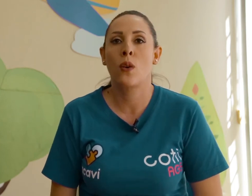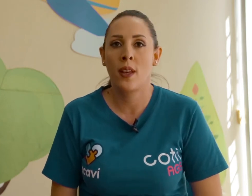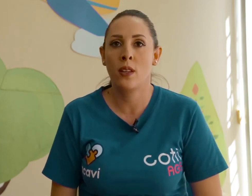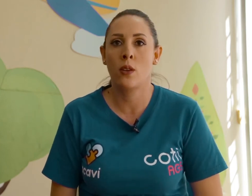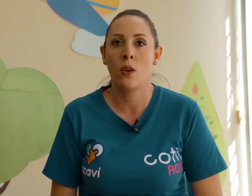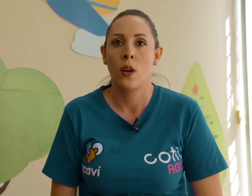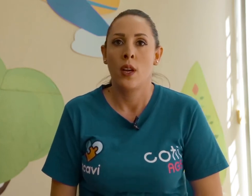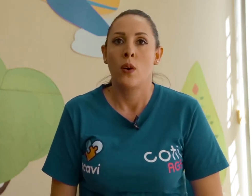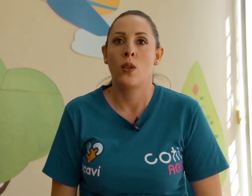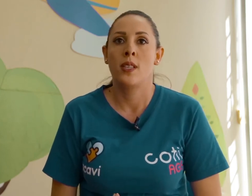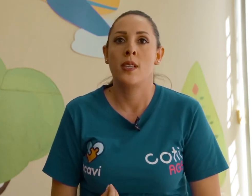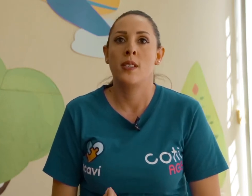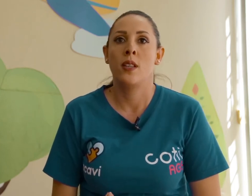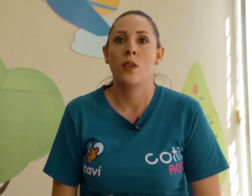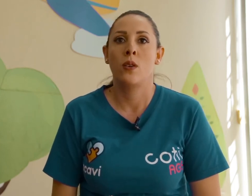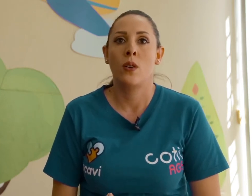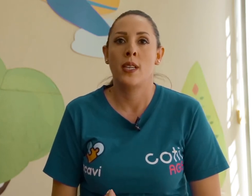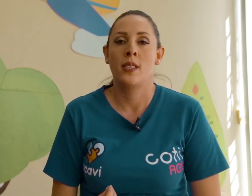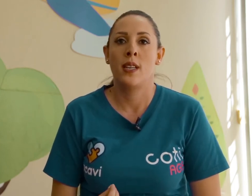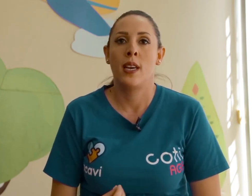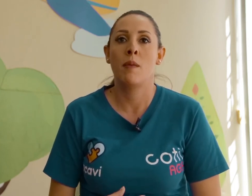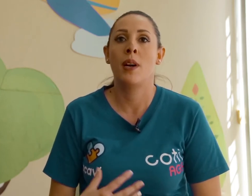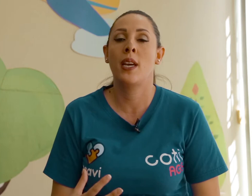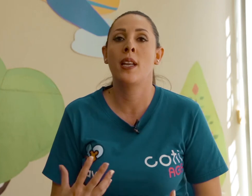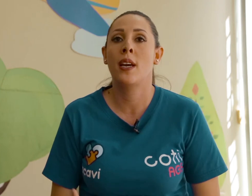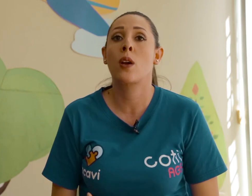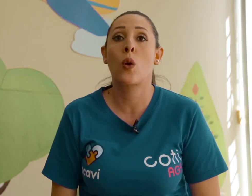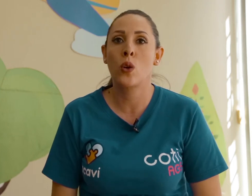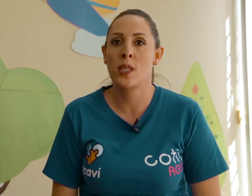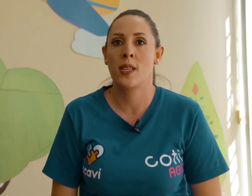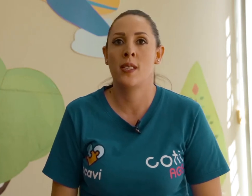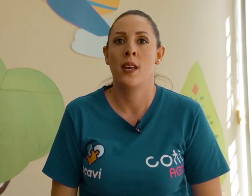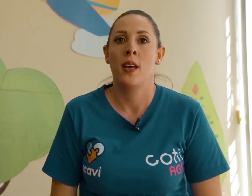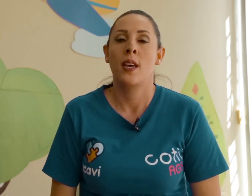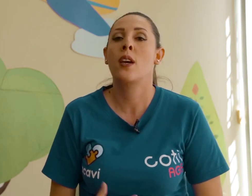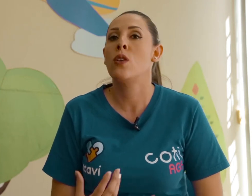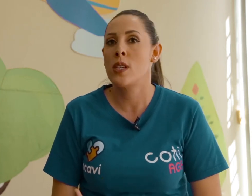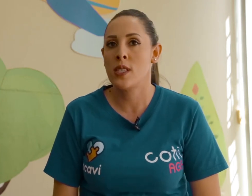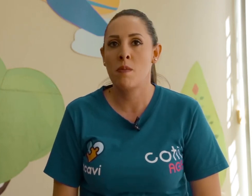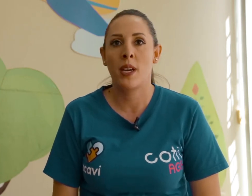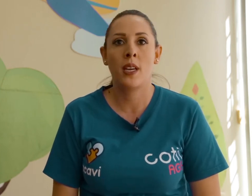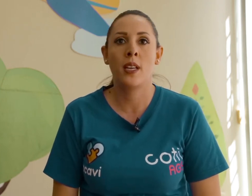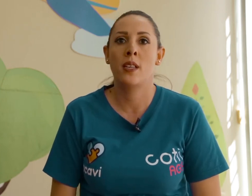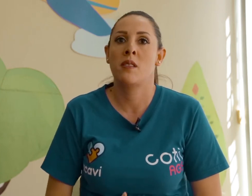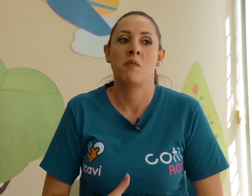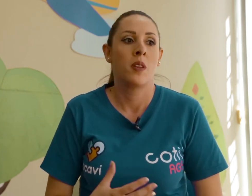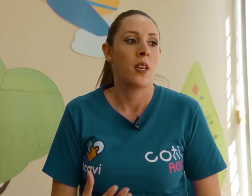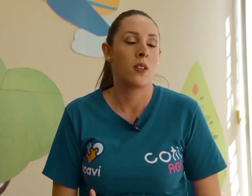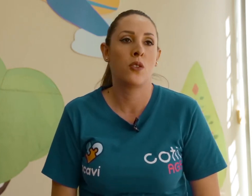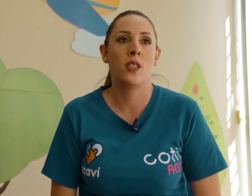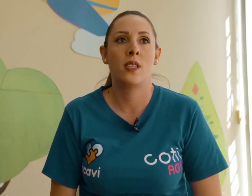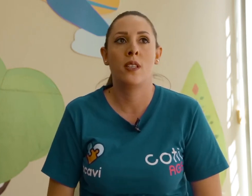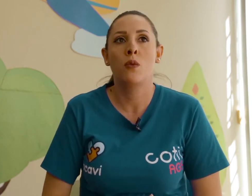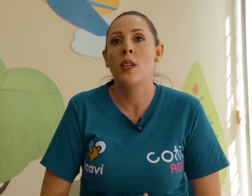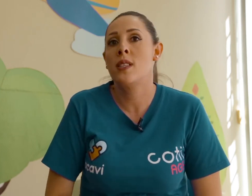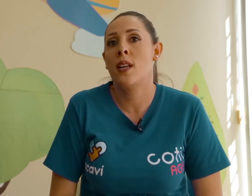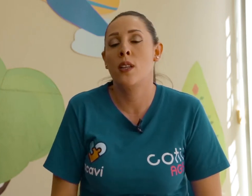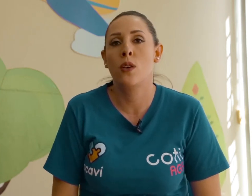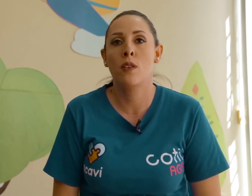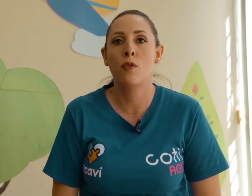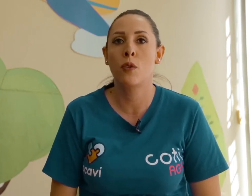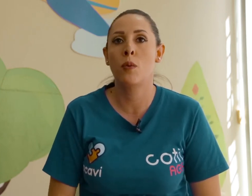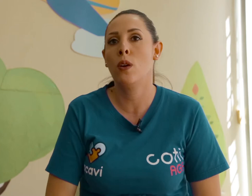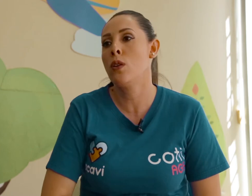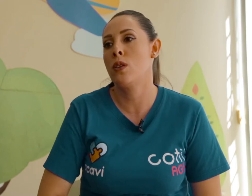yo tengo dentro o necesito este imaginar cosas qué cosas imaginas nos dicen en un